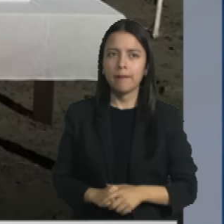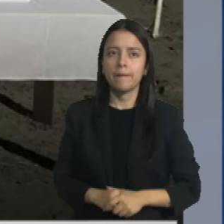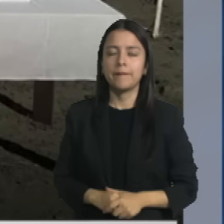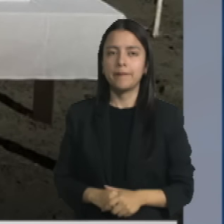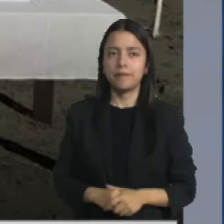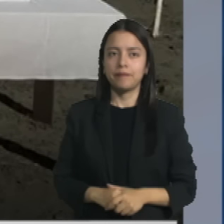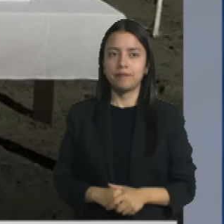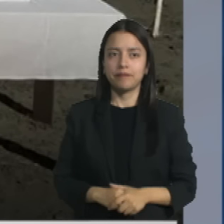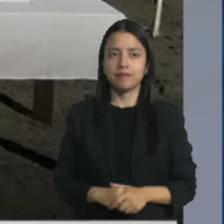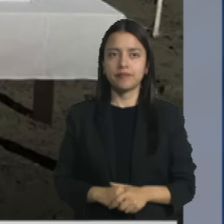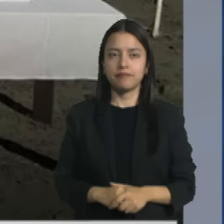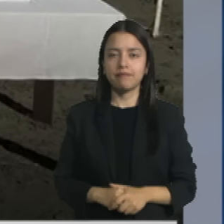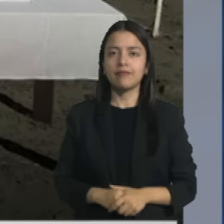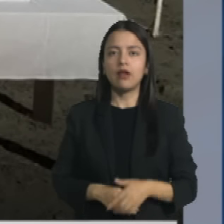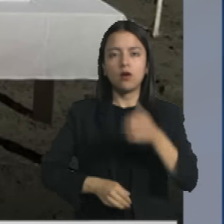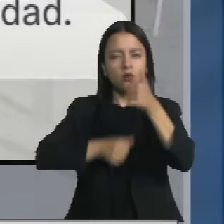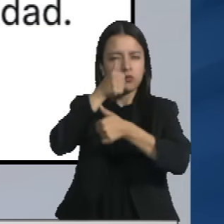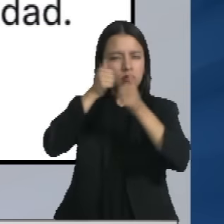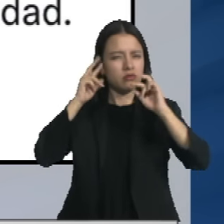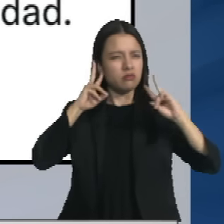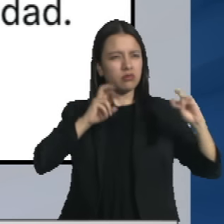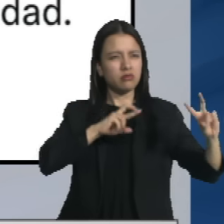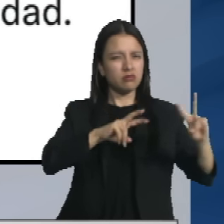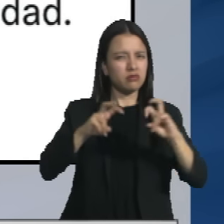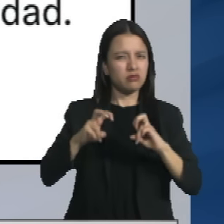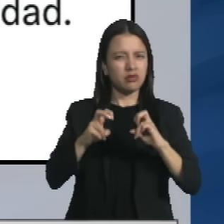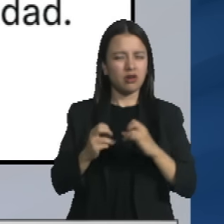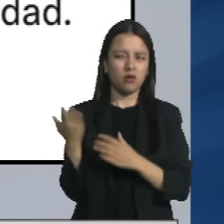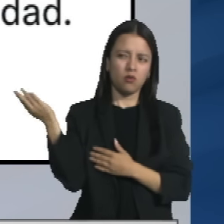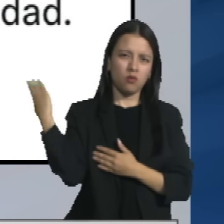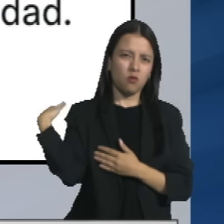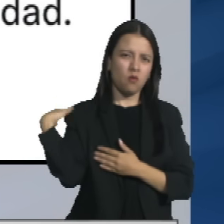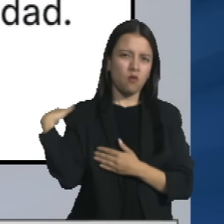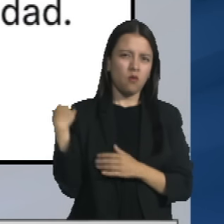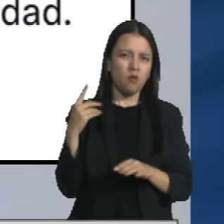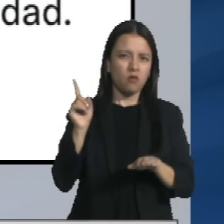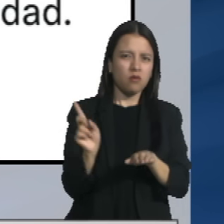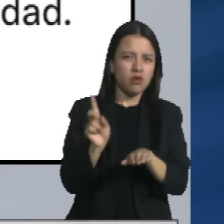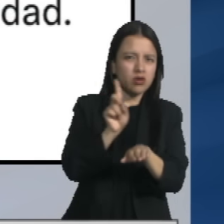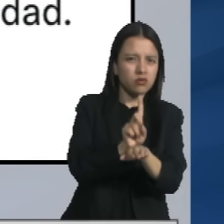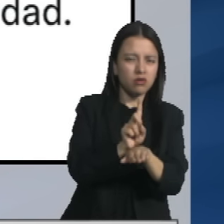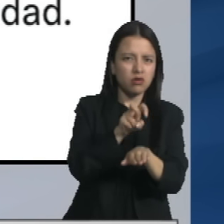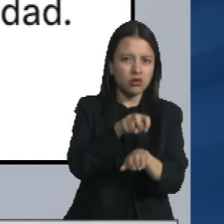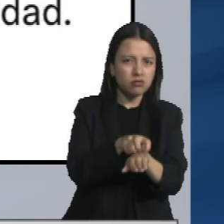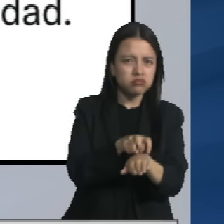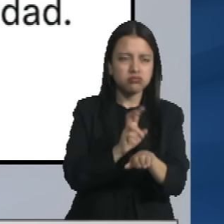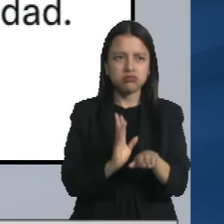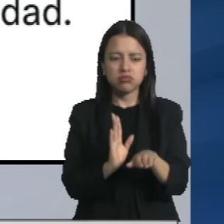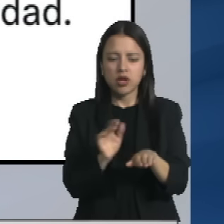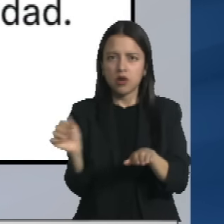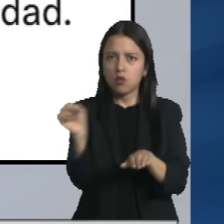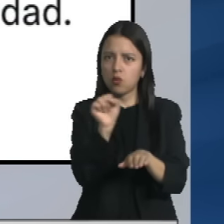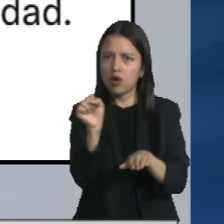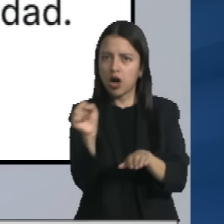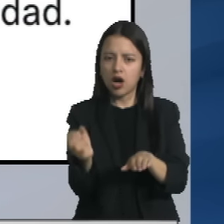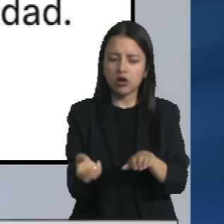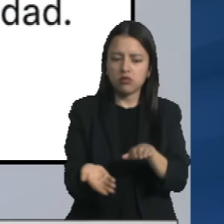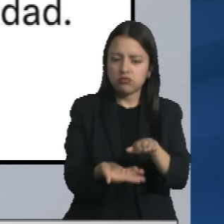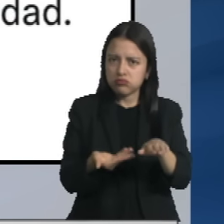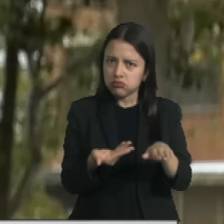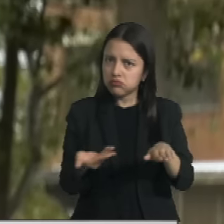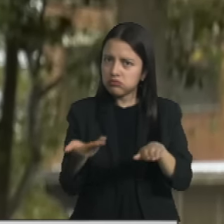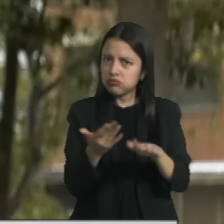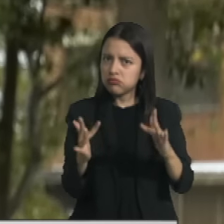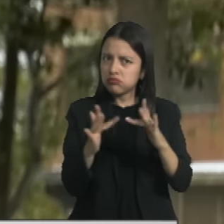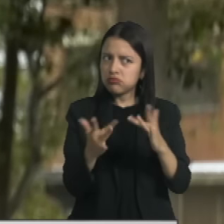con munición. Autoridades investigan. Un escolta y el vehículo hacen parte del esquema de protección del alcalde de esa